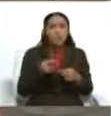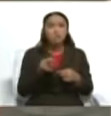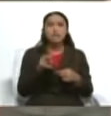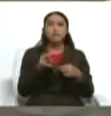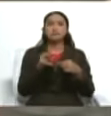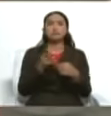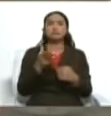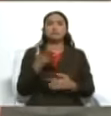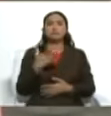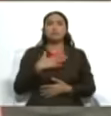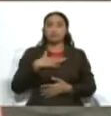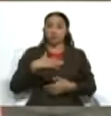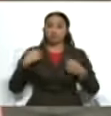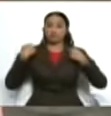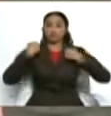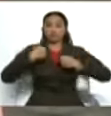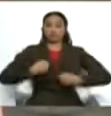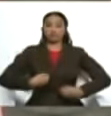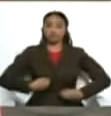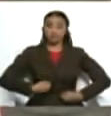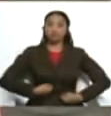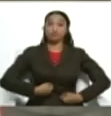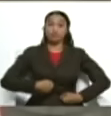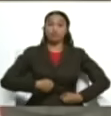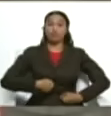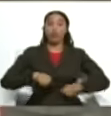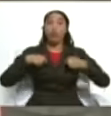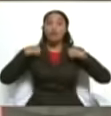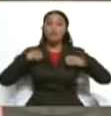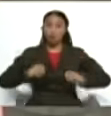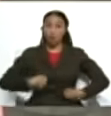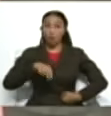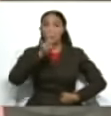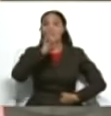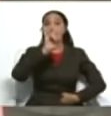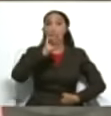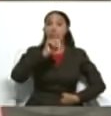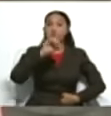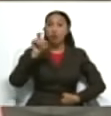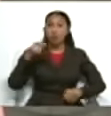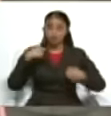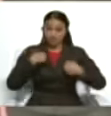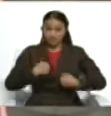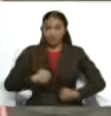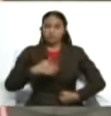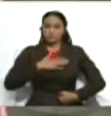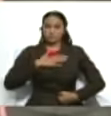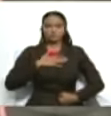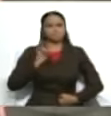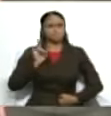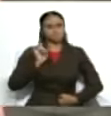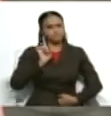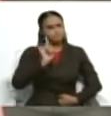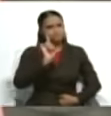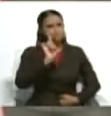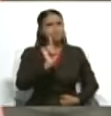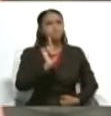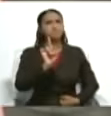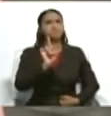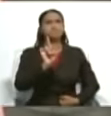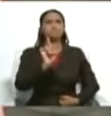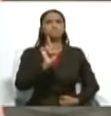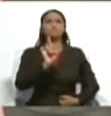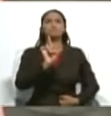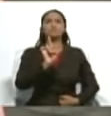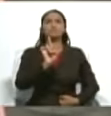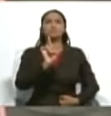que con ese uniforme que tienen encima, bueno, son la luz de la Fuerza Armada Nacional Bolivariana. Pero también